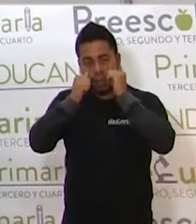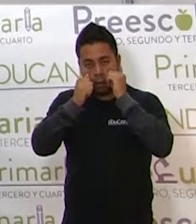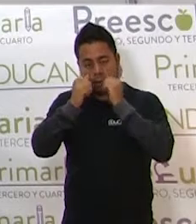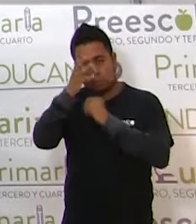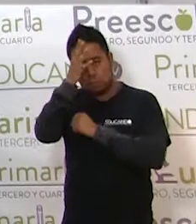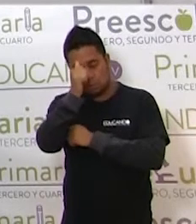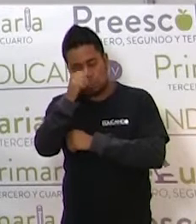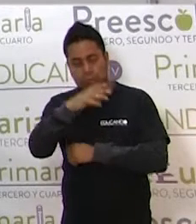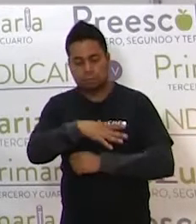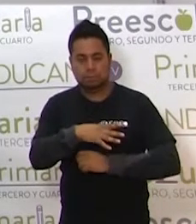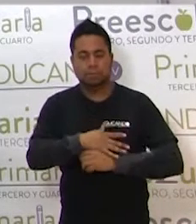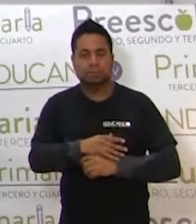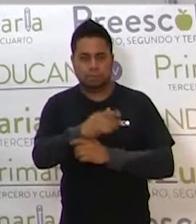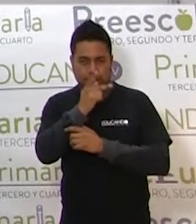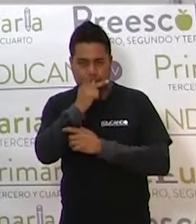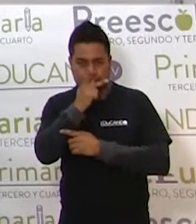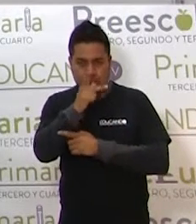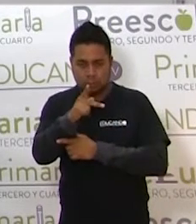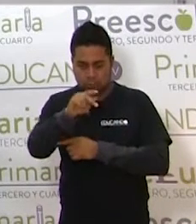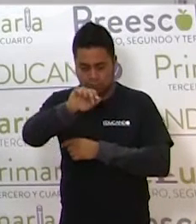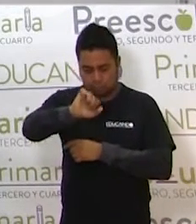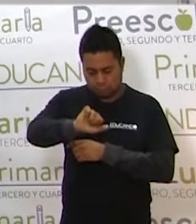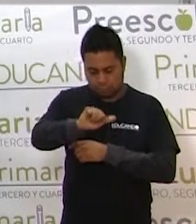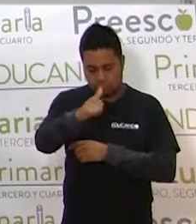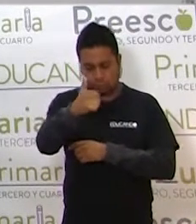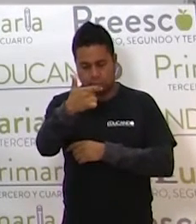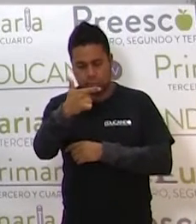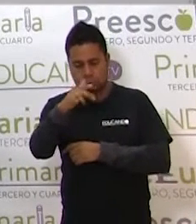palabras aguda